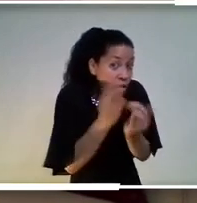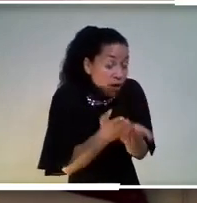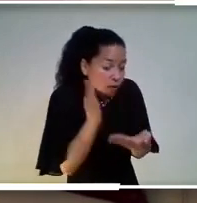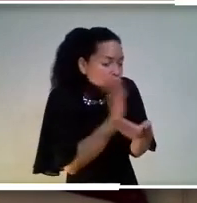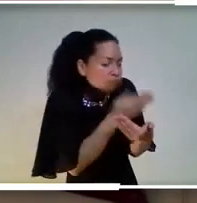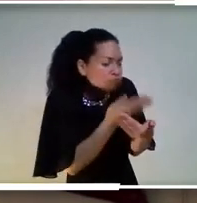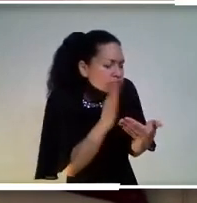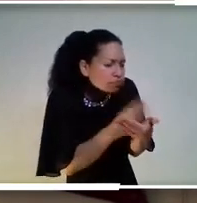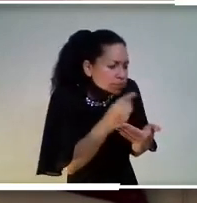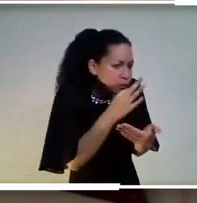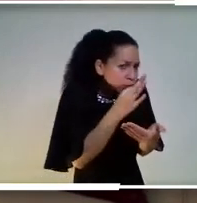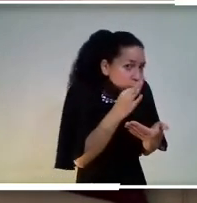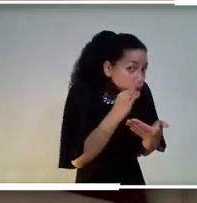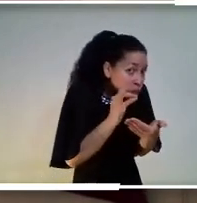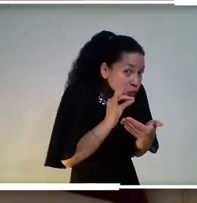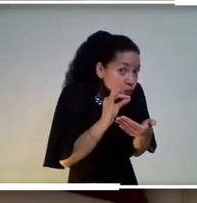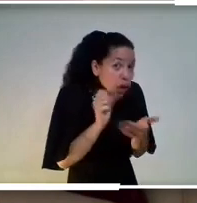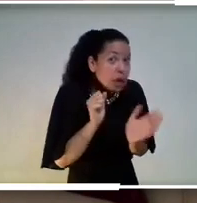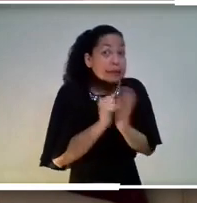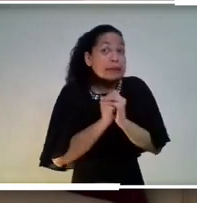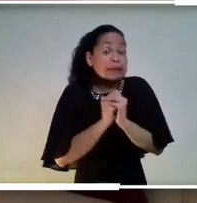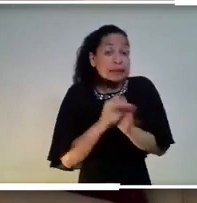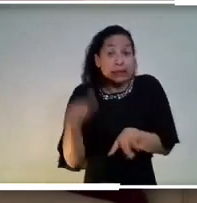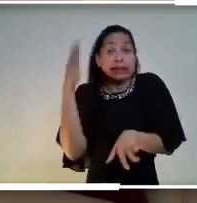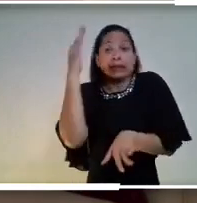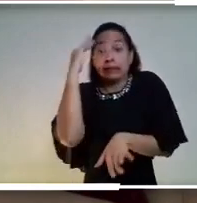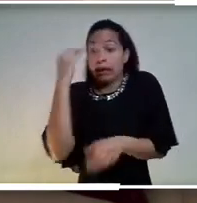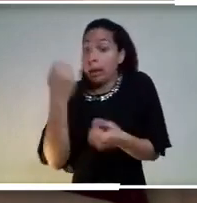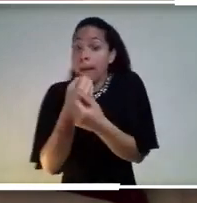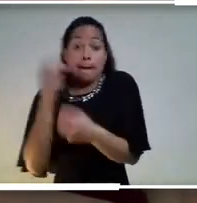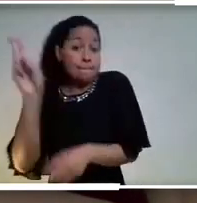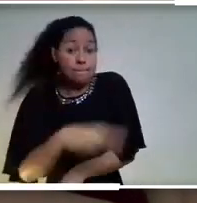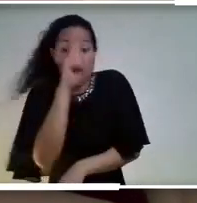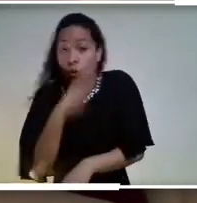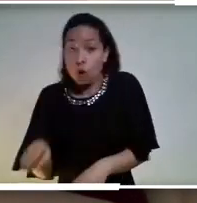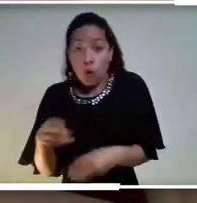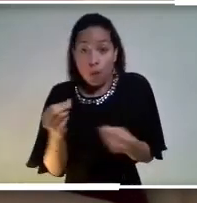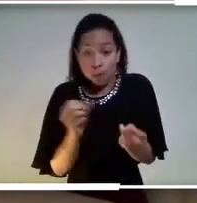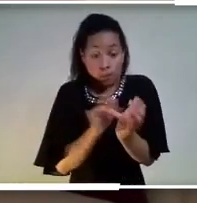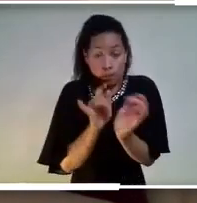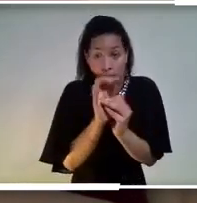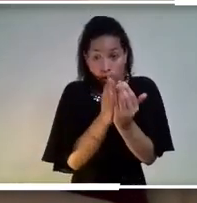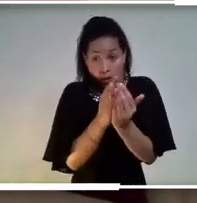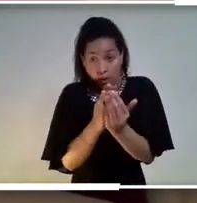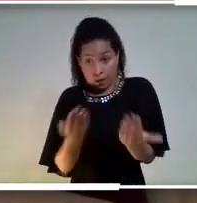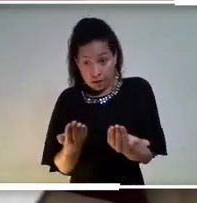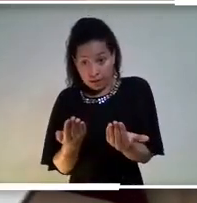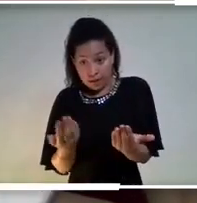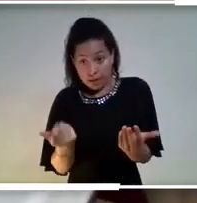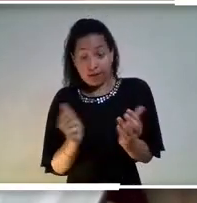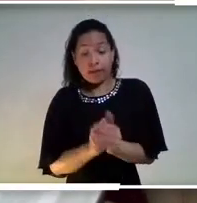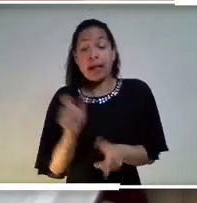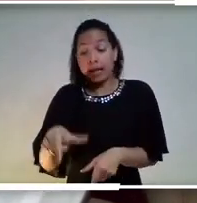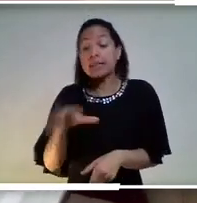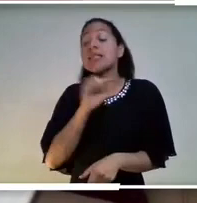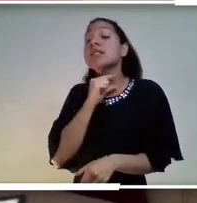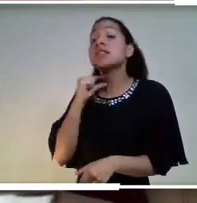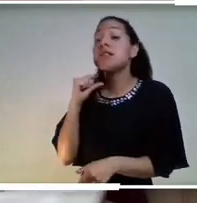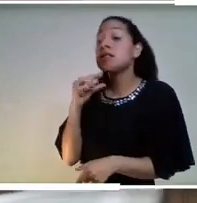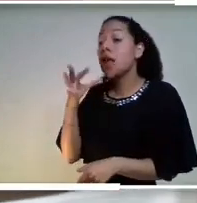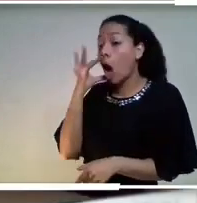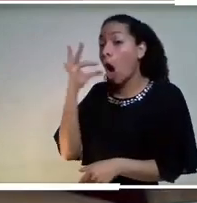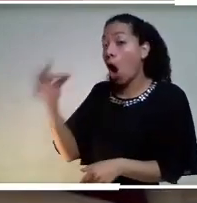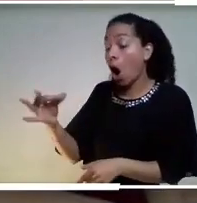tarea prohibido abrir una biblia solamente ciertas personas podían abrirlo en la tradujo en español y el envase esa creencia que